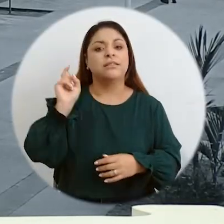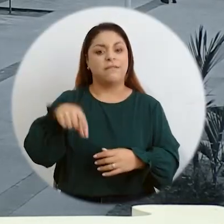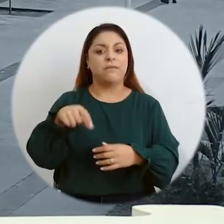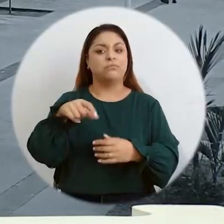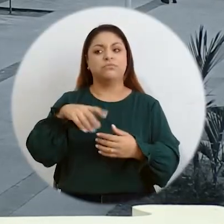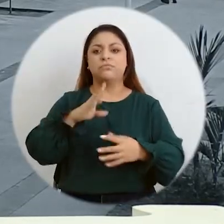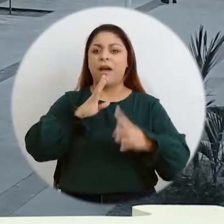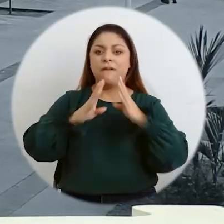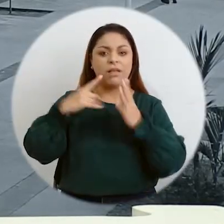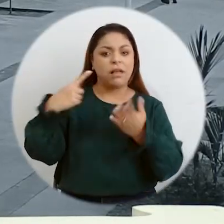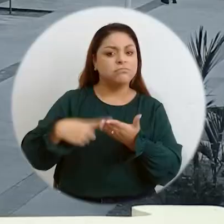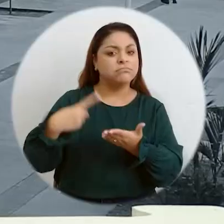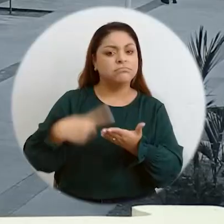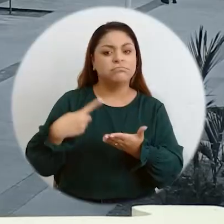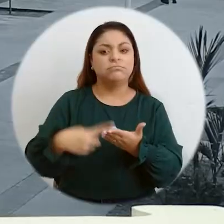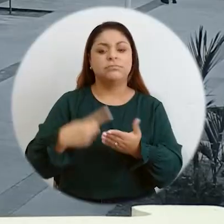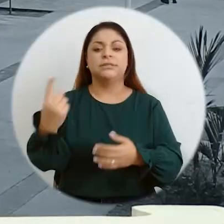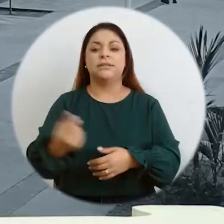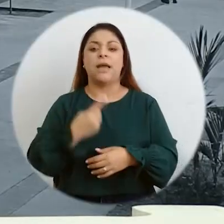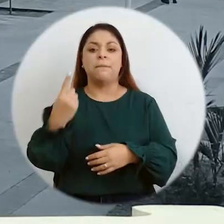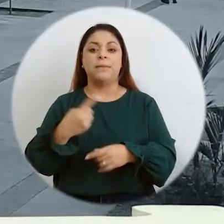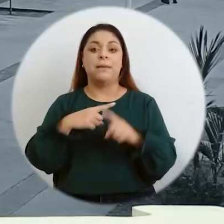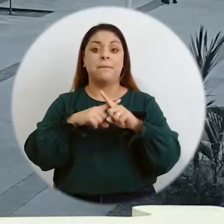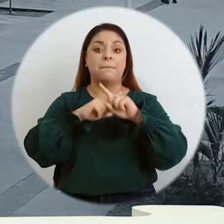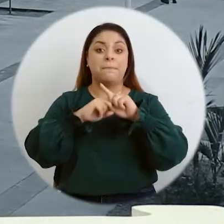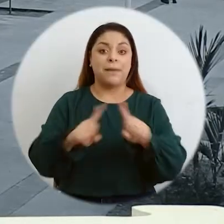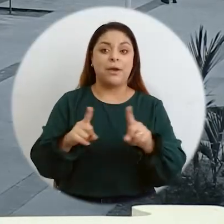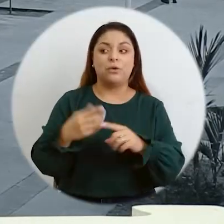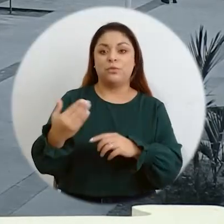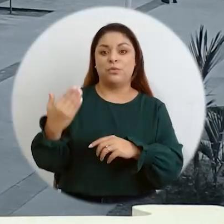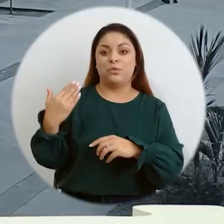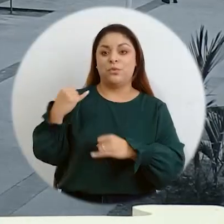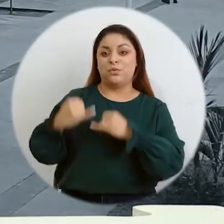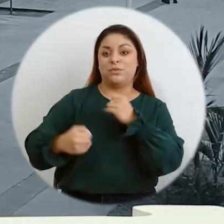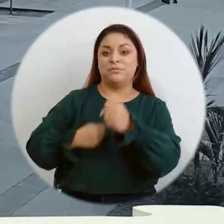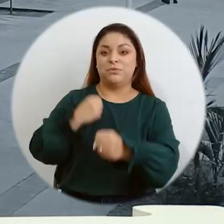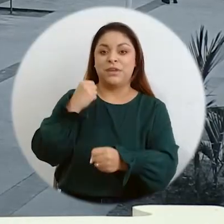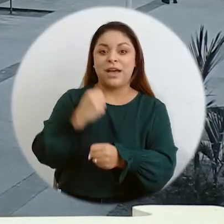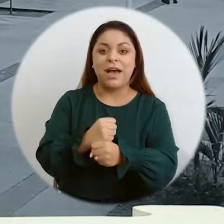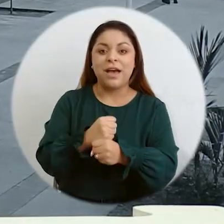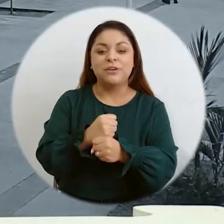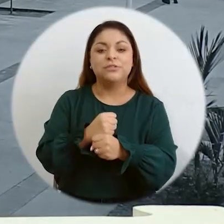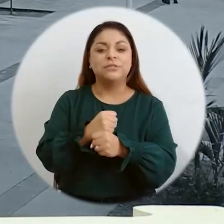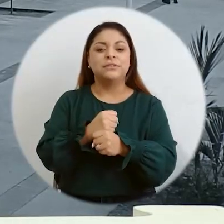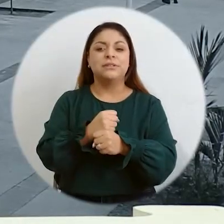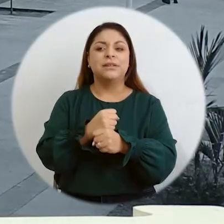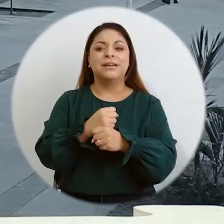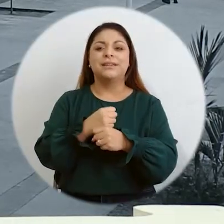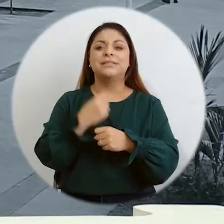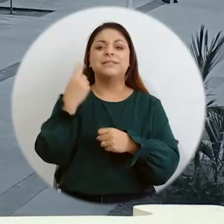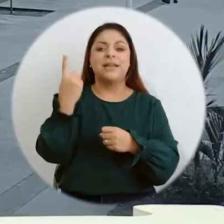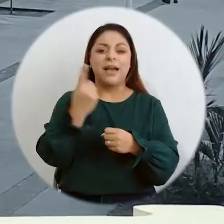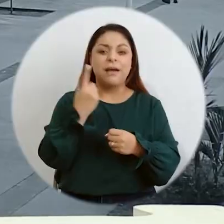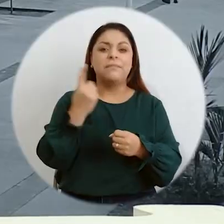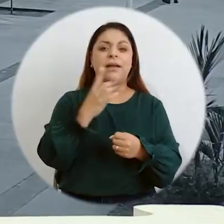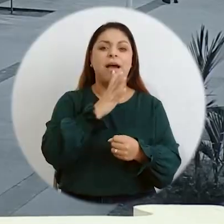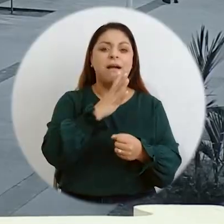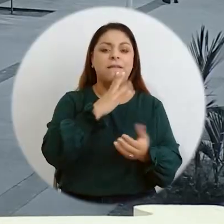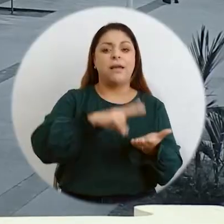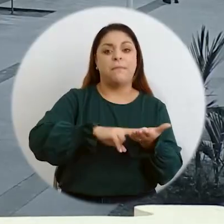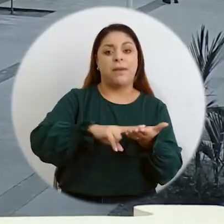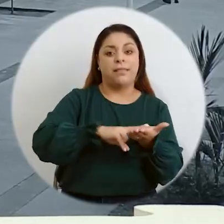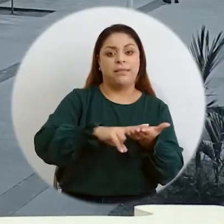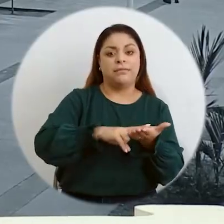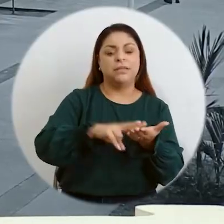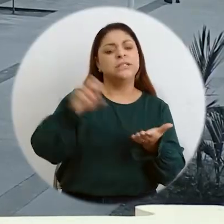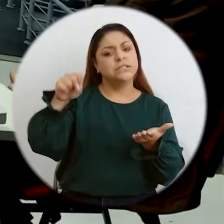hablarlo siempre, pero creo que en los últimos años es donde estamos pasando de ese discurso de lo verde, ¿verdad?, que